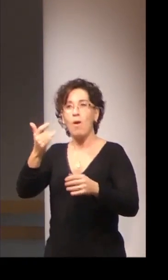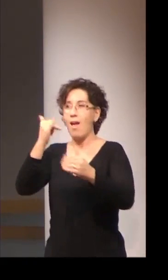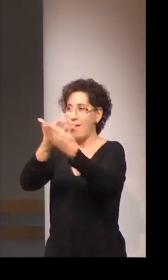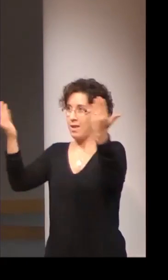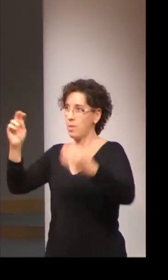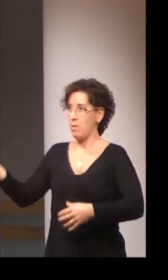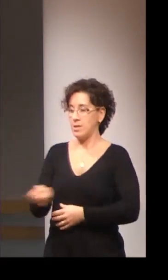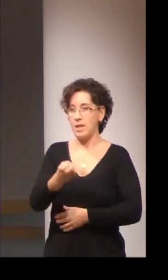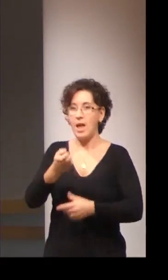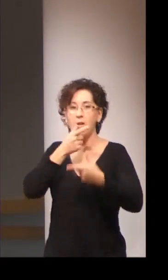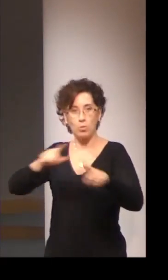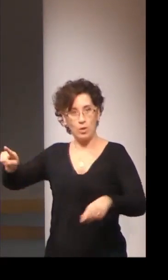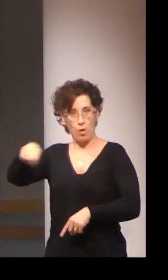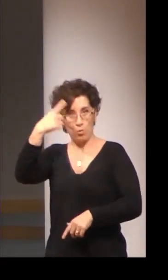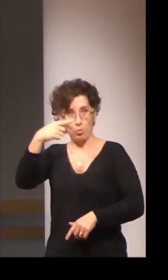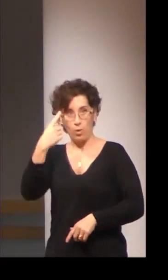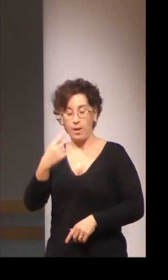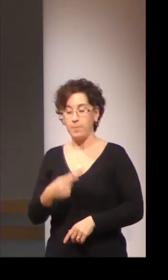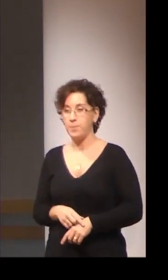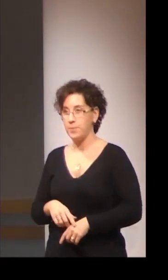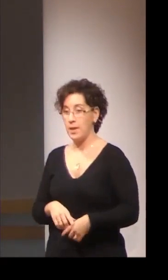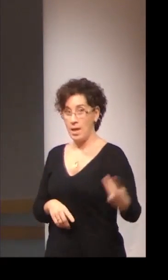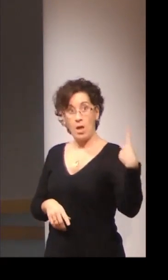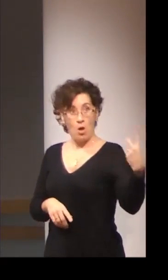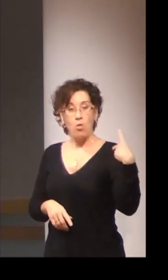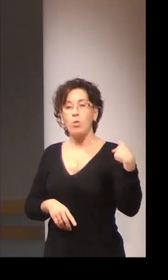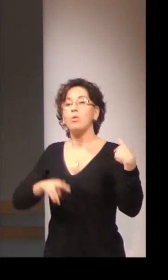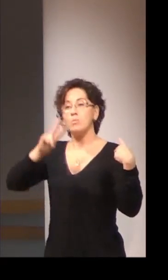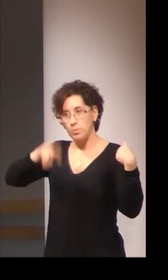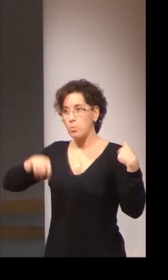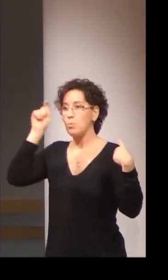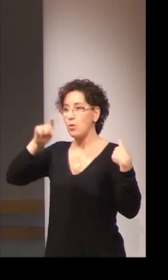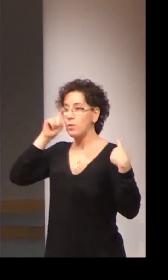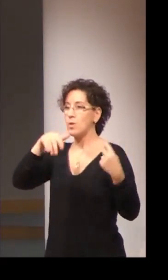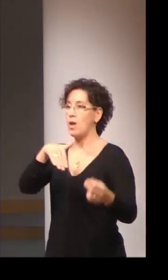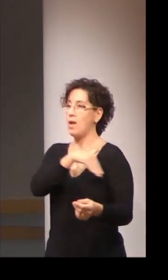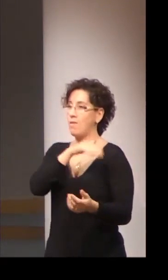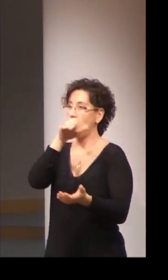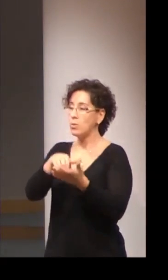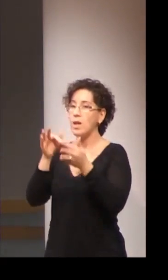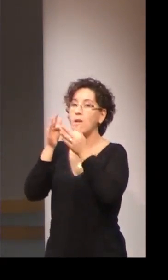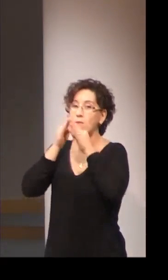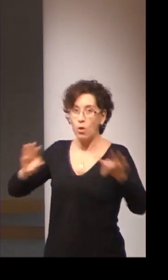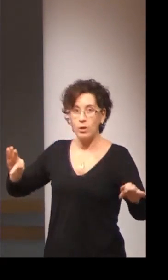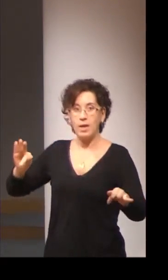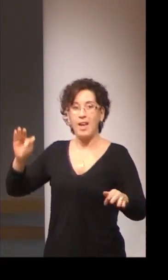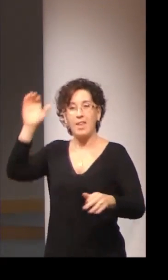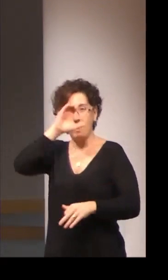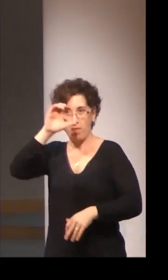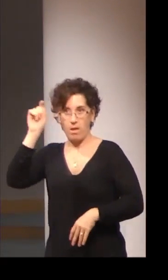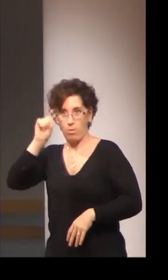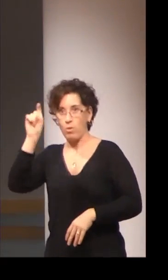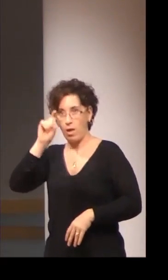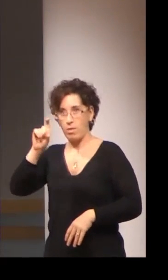cultural ambas somos además profesoras tanto en la Facultad de filología como en la facultad de ciencias de la educ y